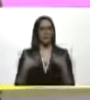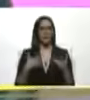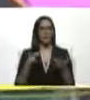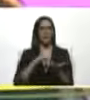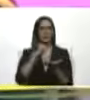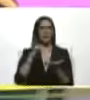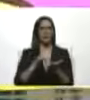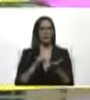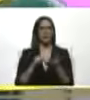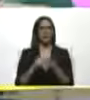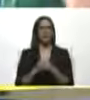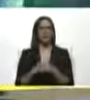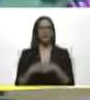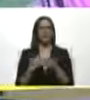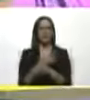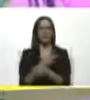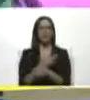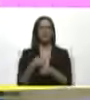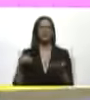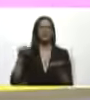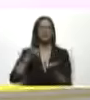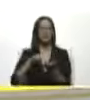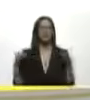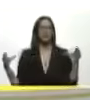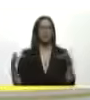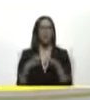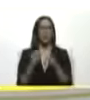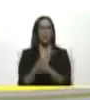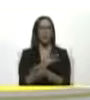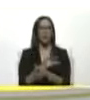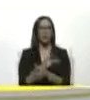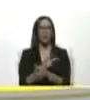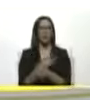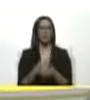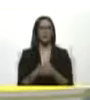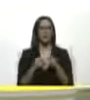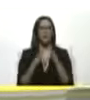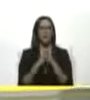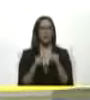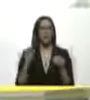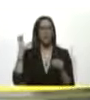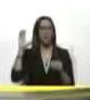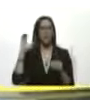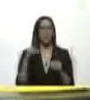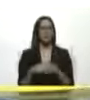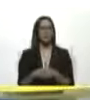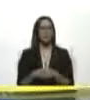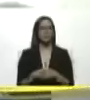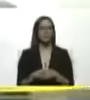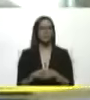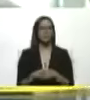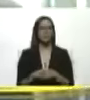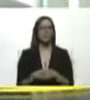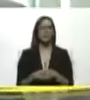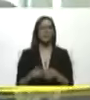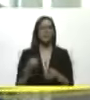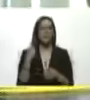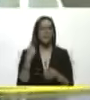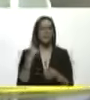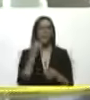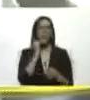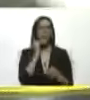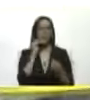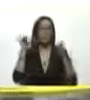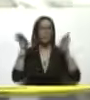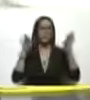de arena Gamers donde se concentren todos los jugadores y jugadoras de todo el país y el juventud que es un